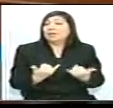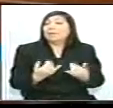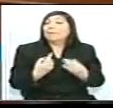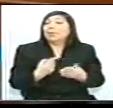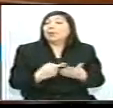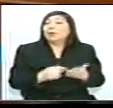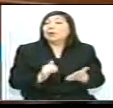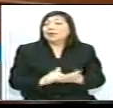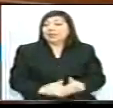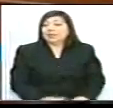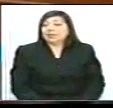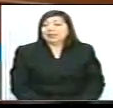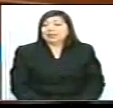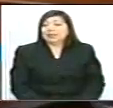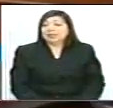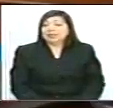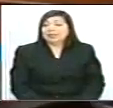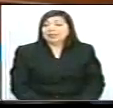porque...